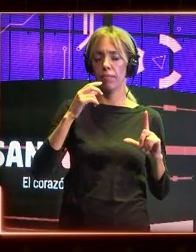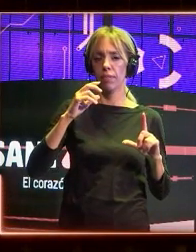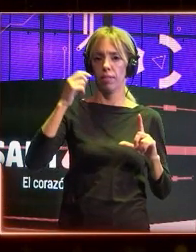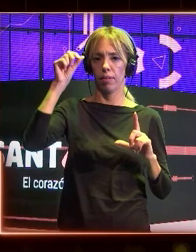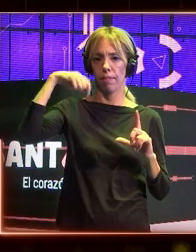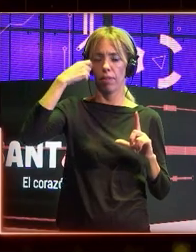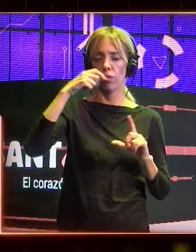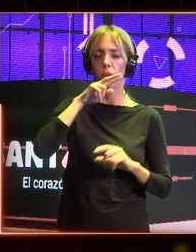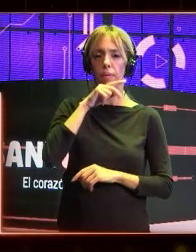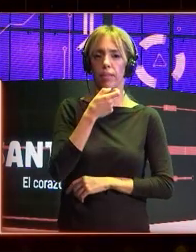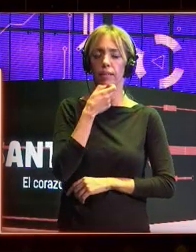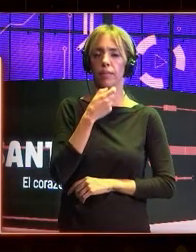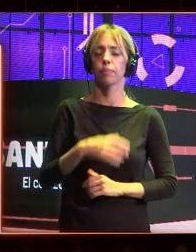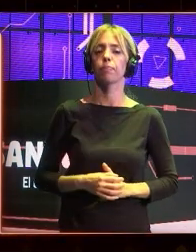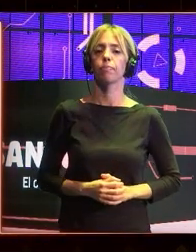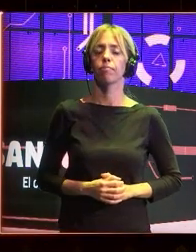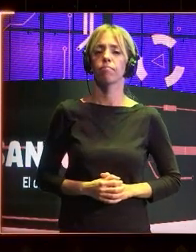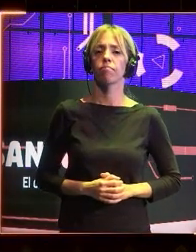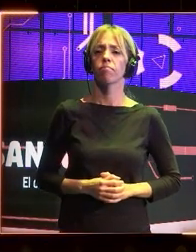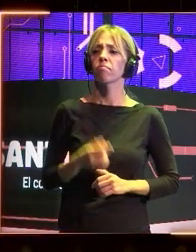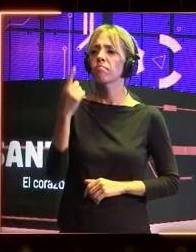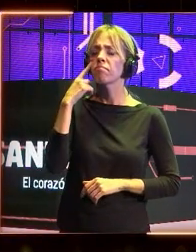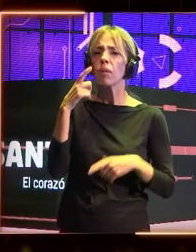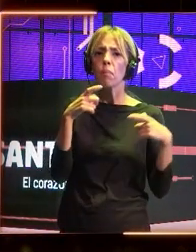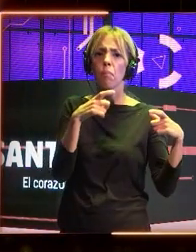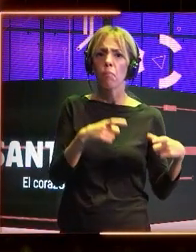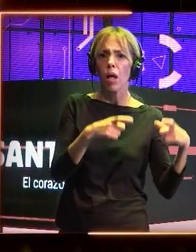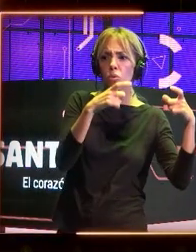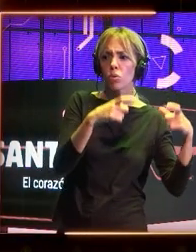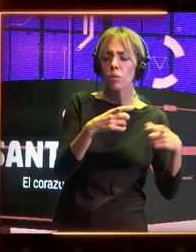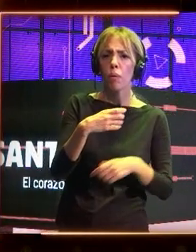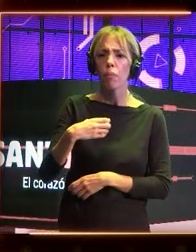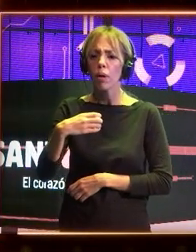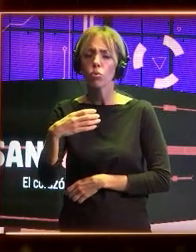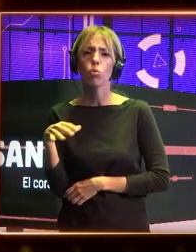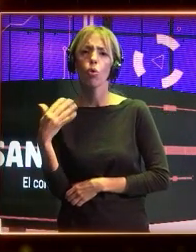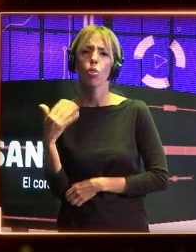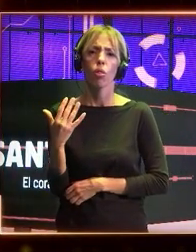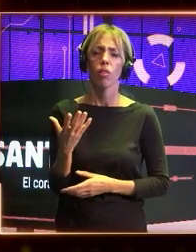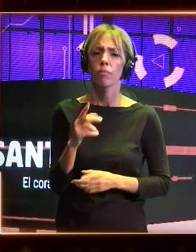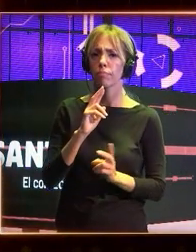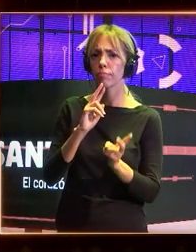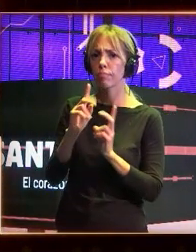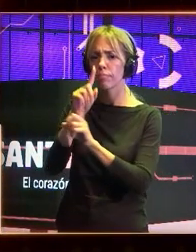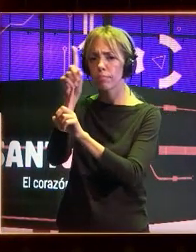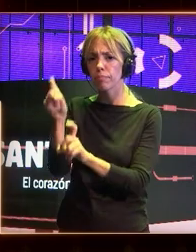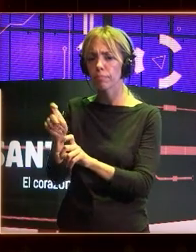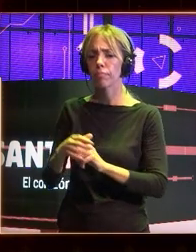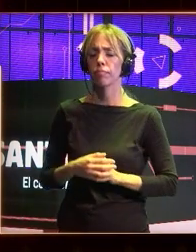inquietante vale dónde crees que van los platos y el vaso que está delante